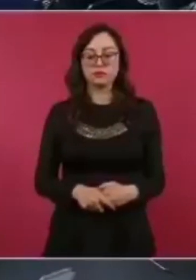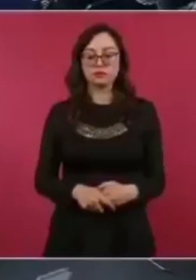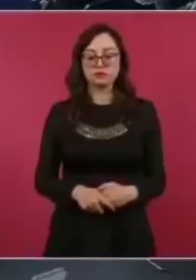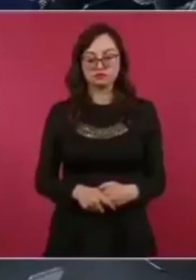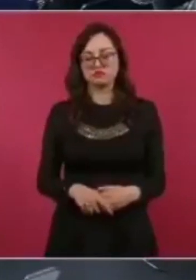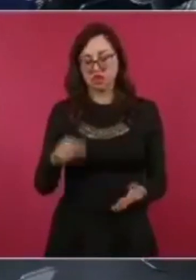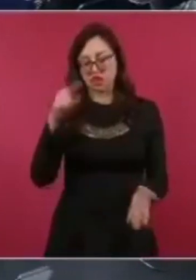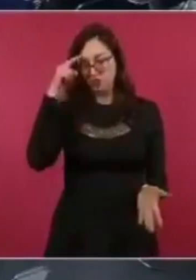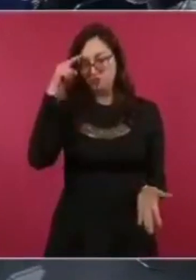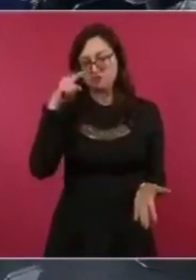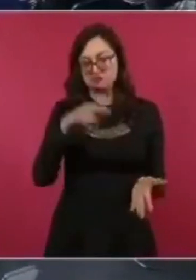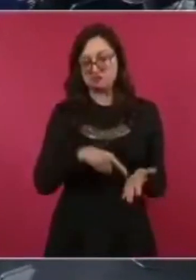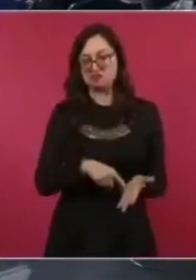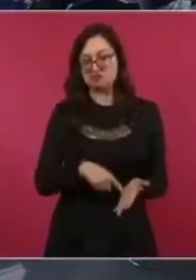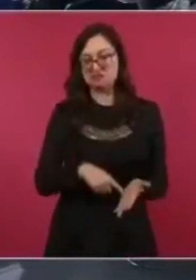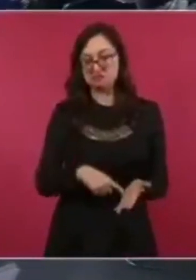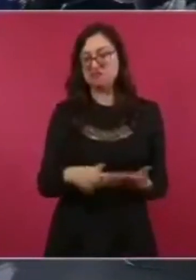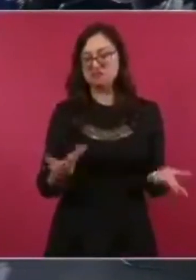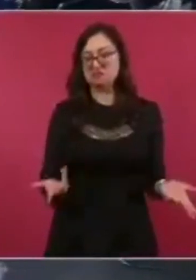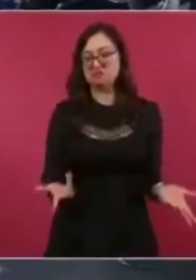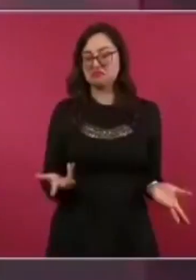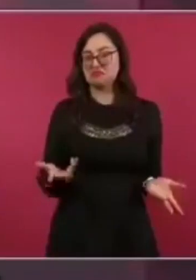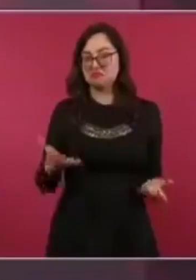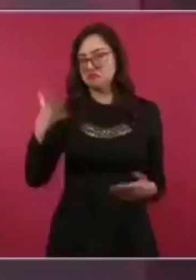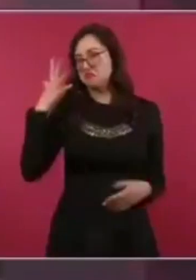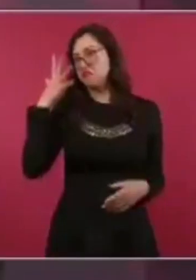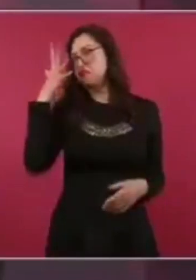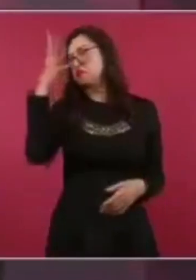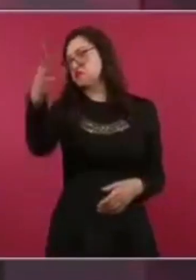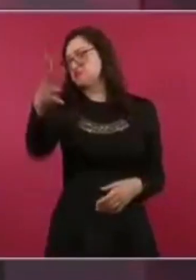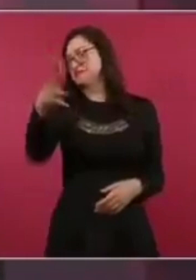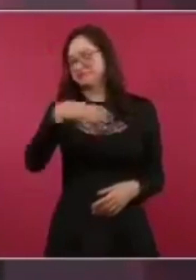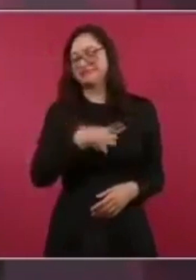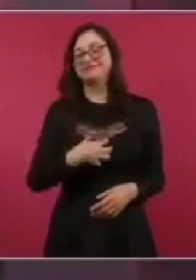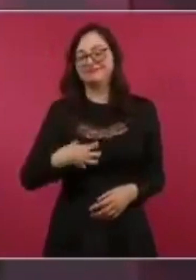ser el futuro estoy muy contento